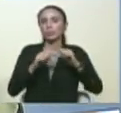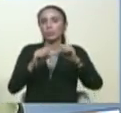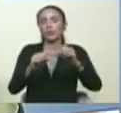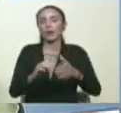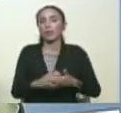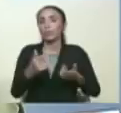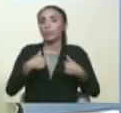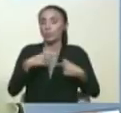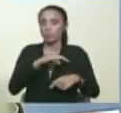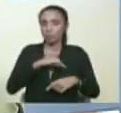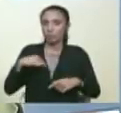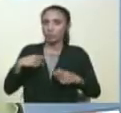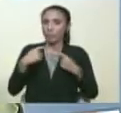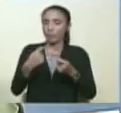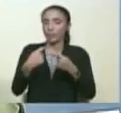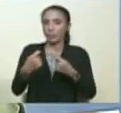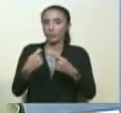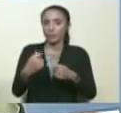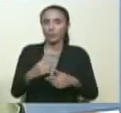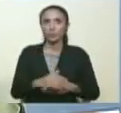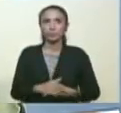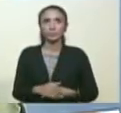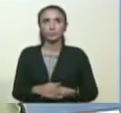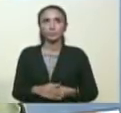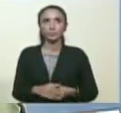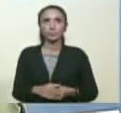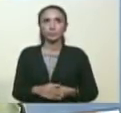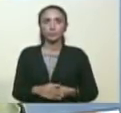recurso nosotros, ministro Medina,